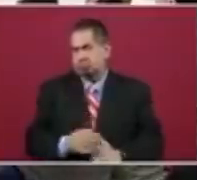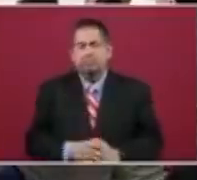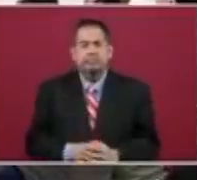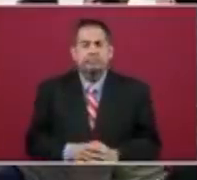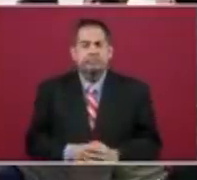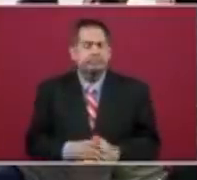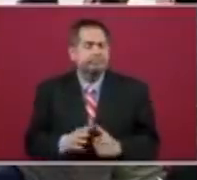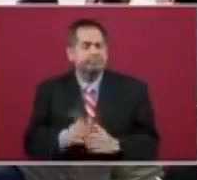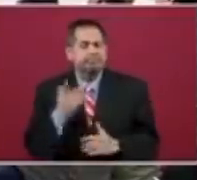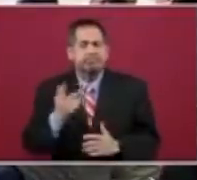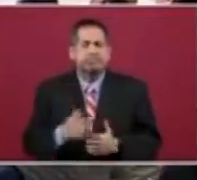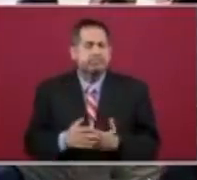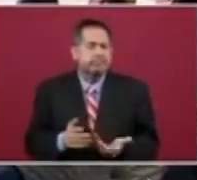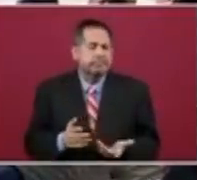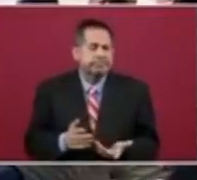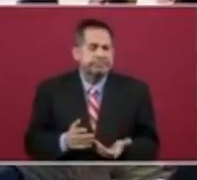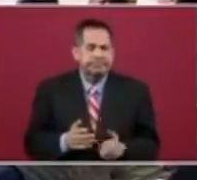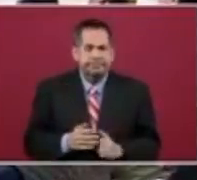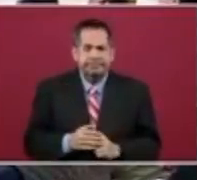¿Por qué pedimos